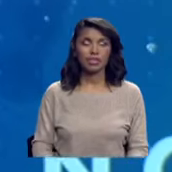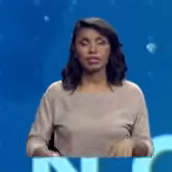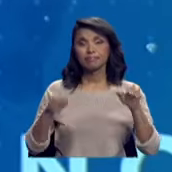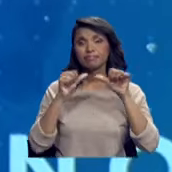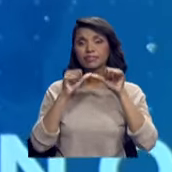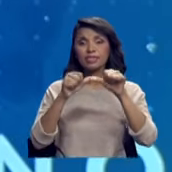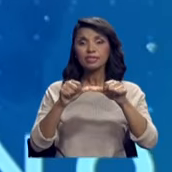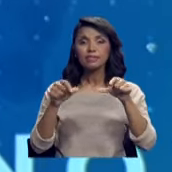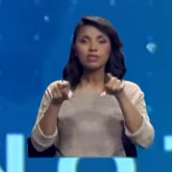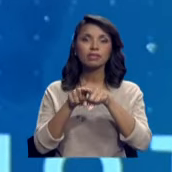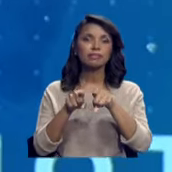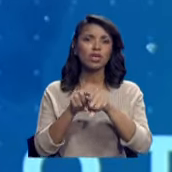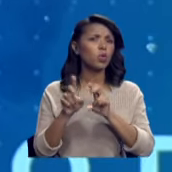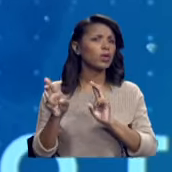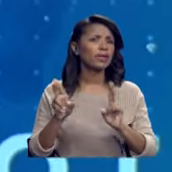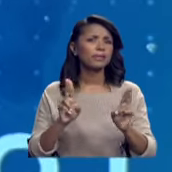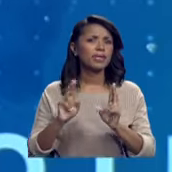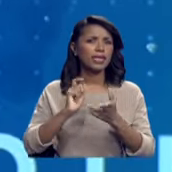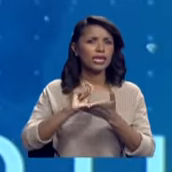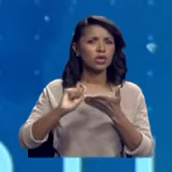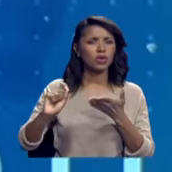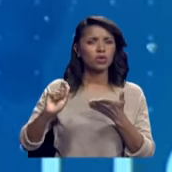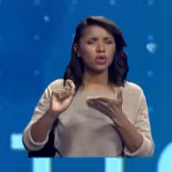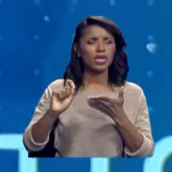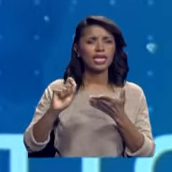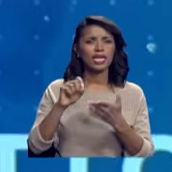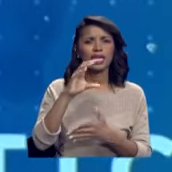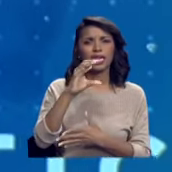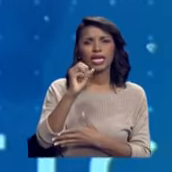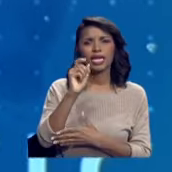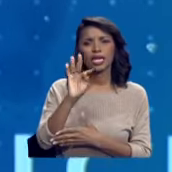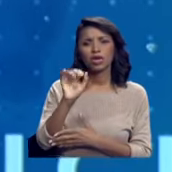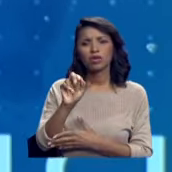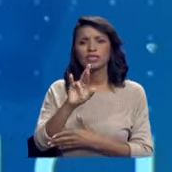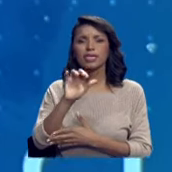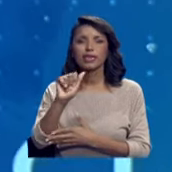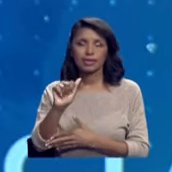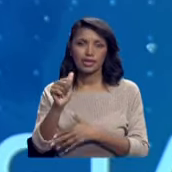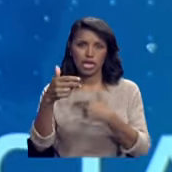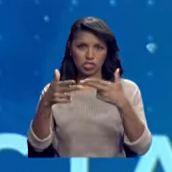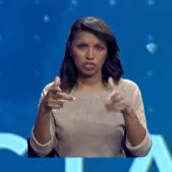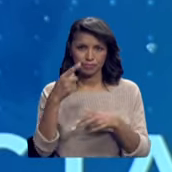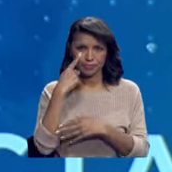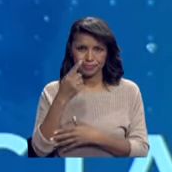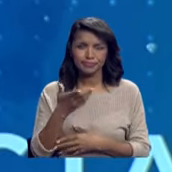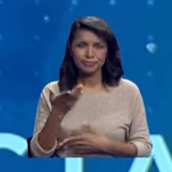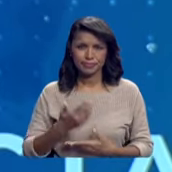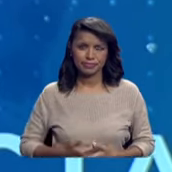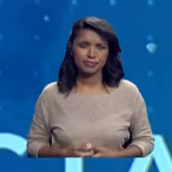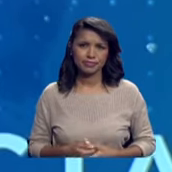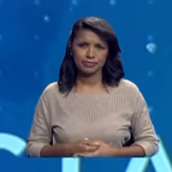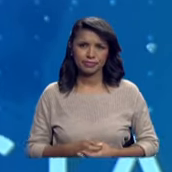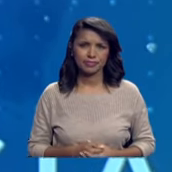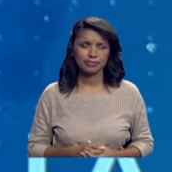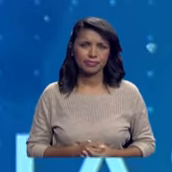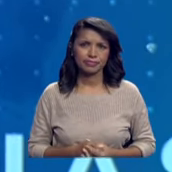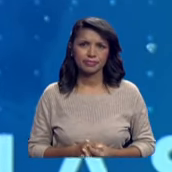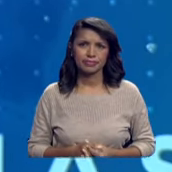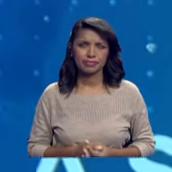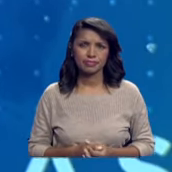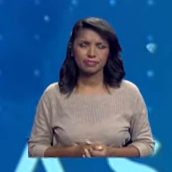Continuar porque se genera una emergencia en la Escuela República de Costa Rica. Esto es en La Chorrera. Emilio Batista nos dice qué está sucediendo.